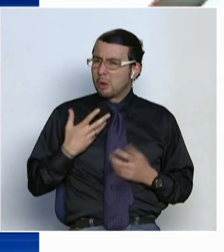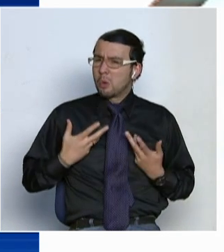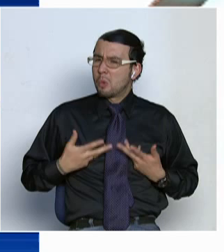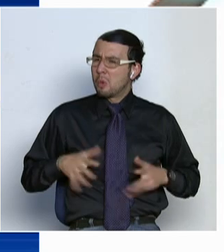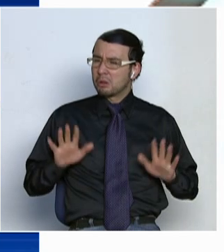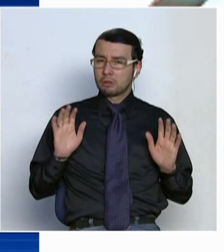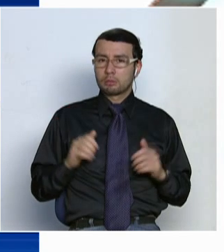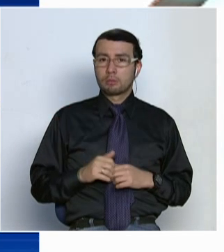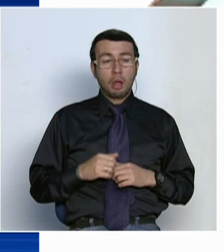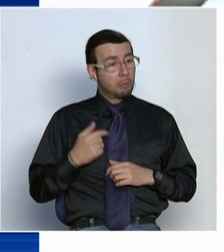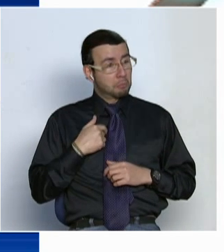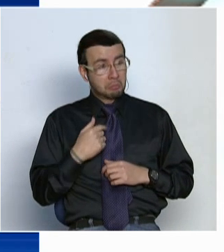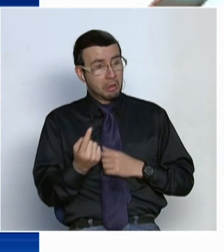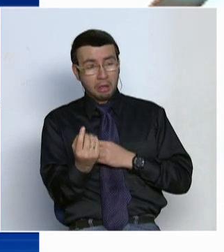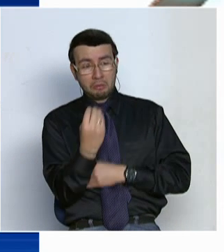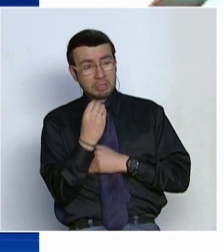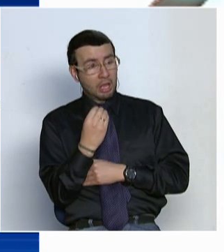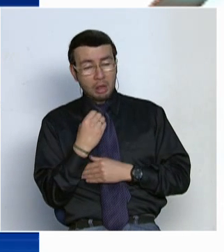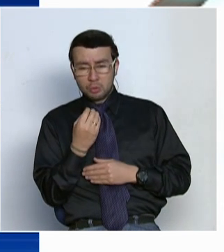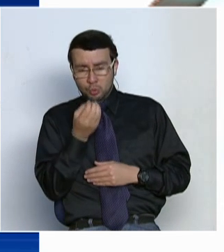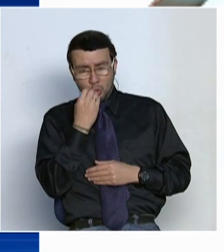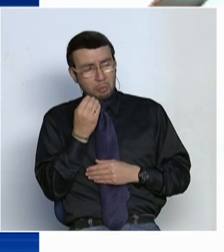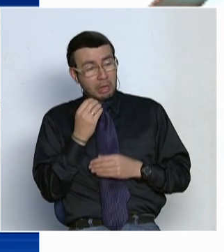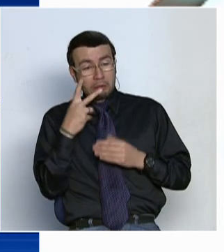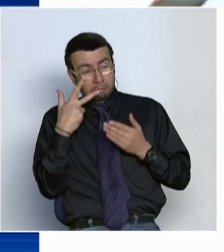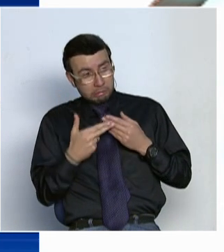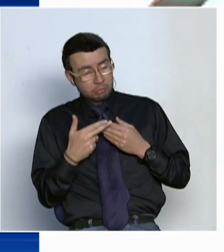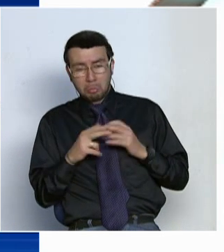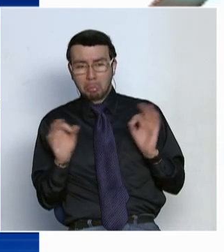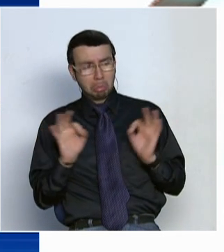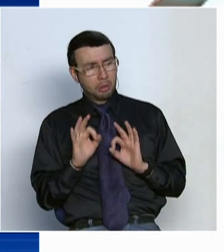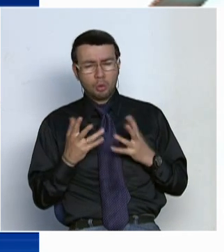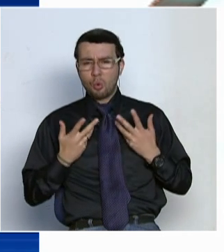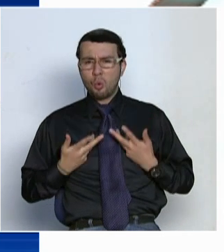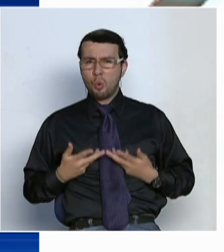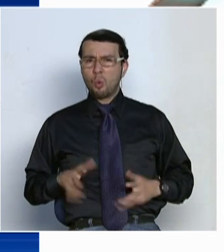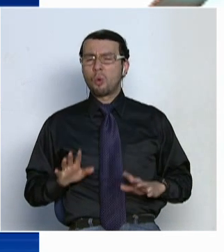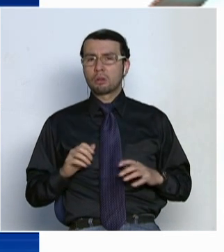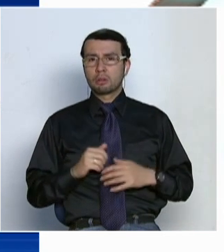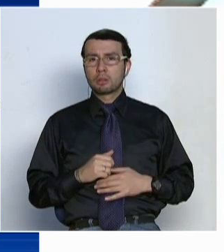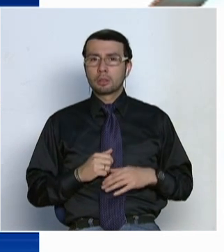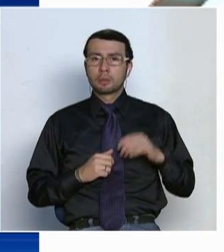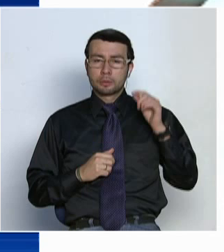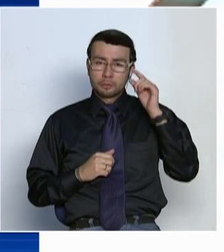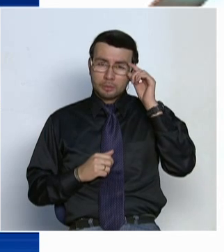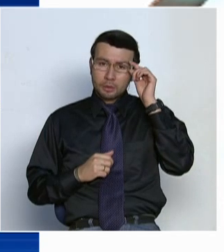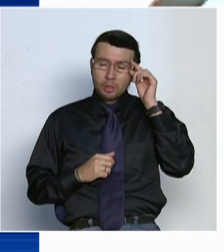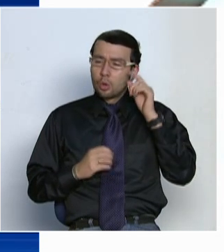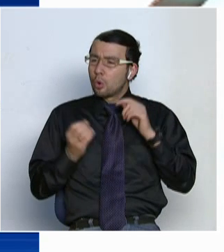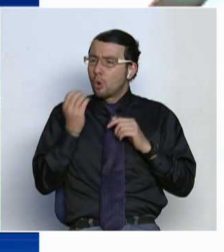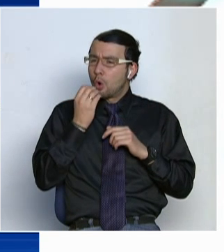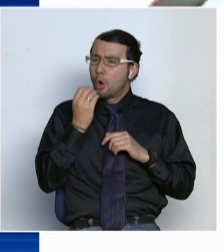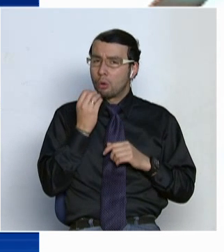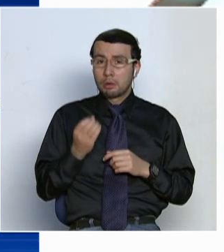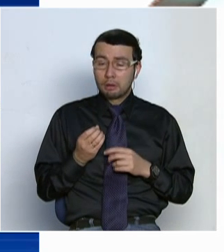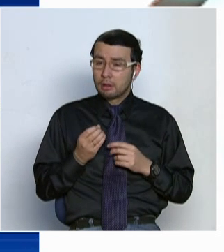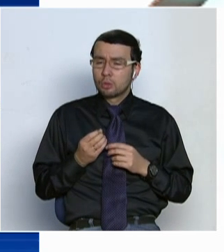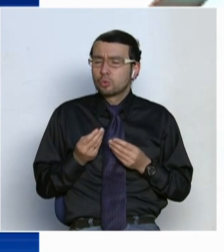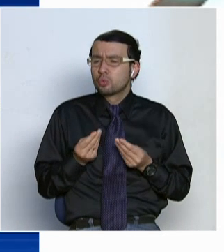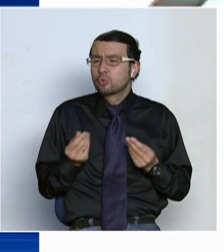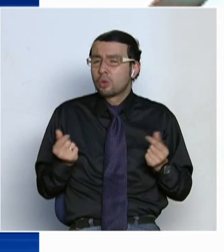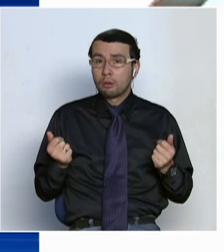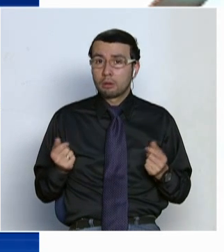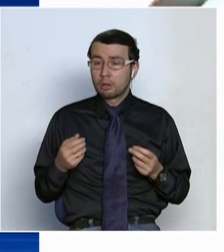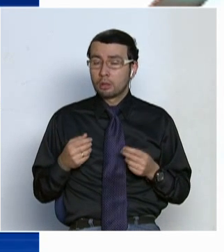nunca me dijeron. Nunca le dijeron de dieta. O peor, coma liviano, pues que pese poquito. Coma ligero, pues ligero.